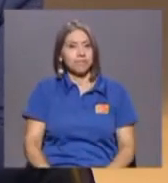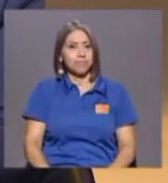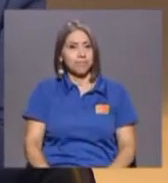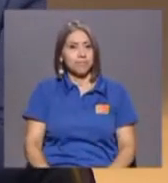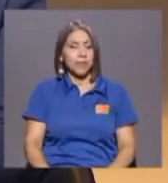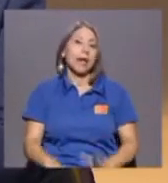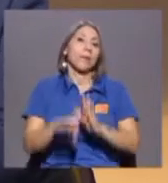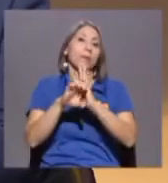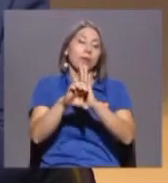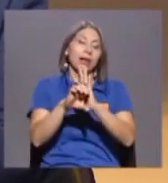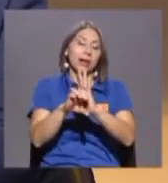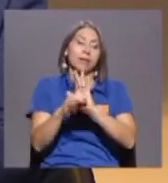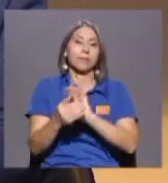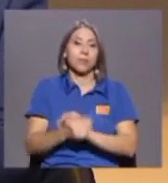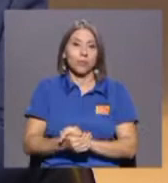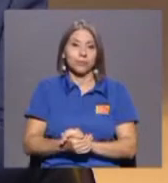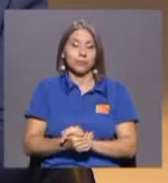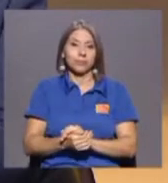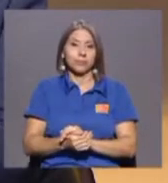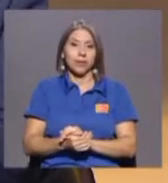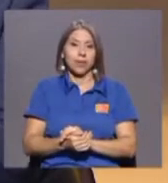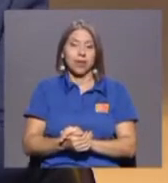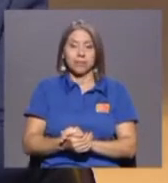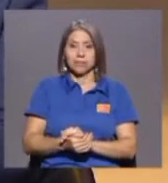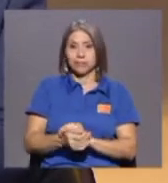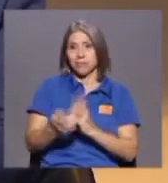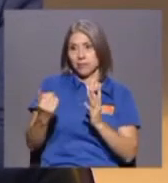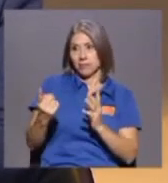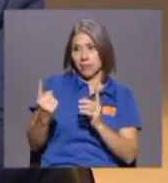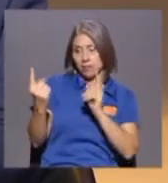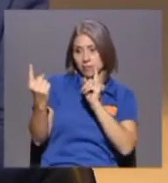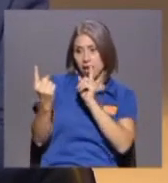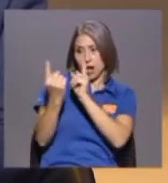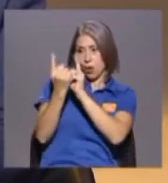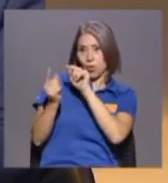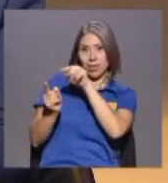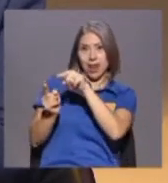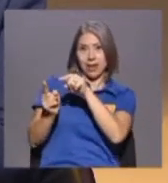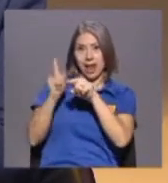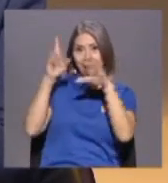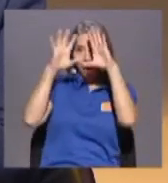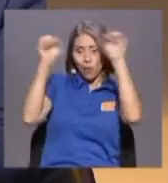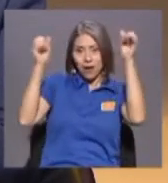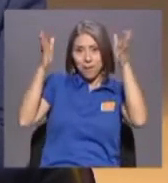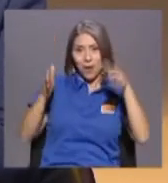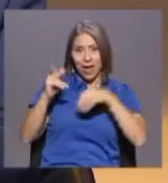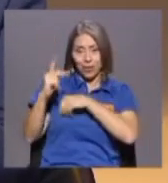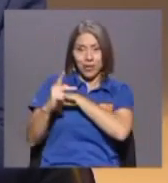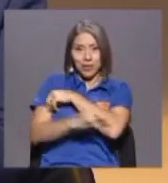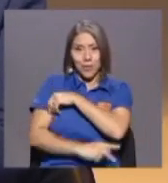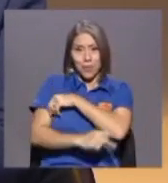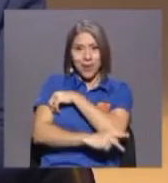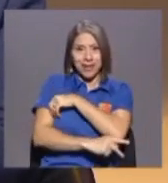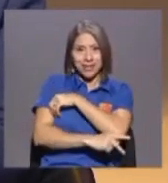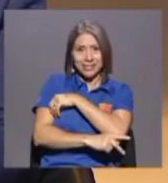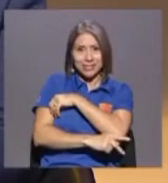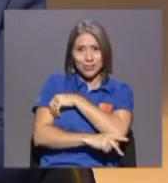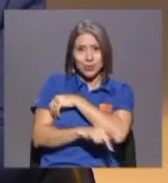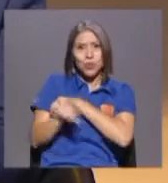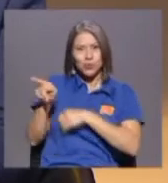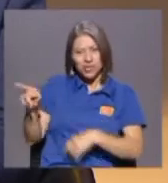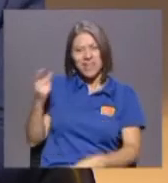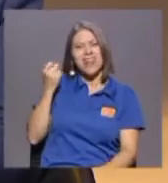Encontrarme, por ejemplo, un embajador de un país, ahora va a entender usted por qué no lo